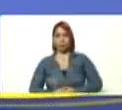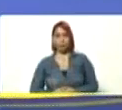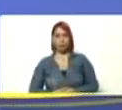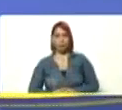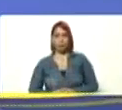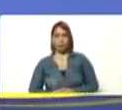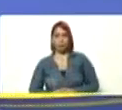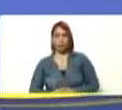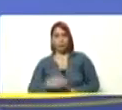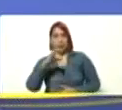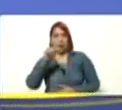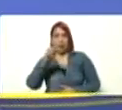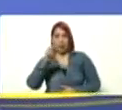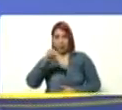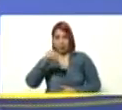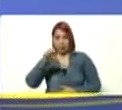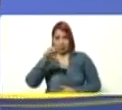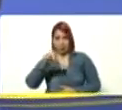Carmen,